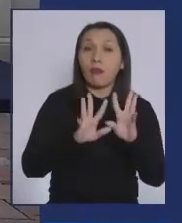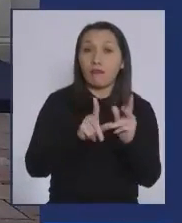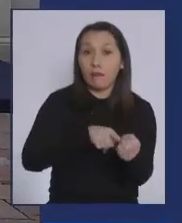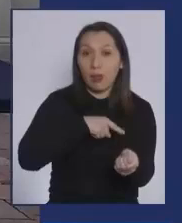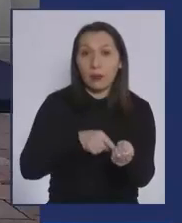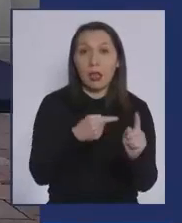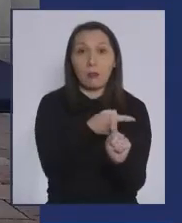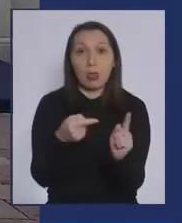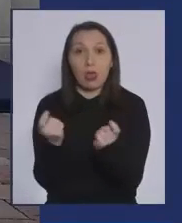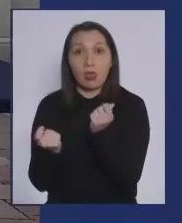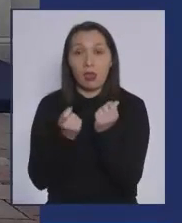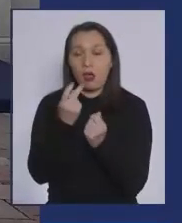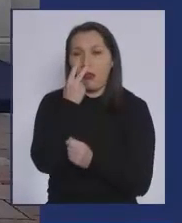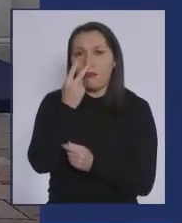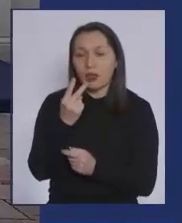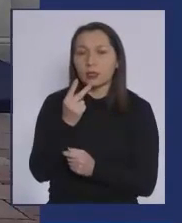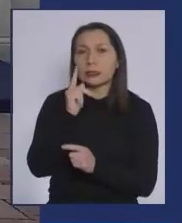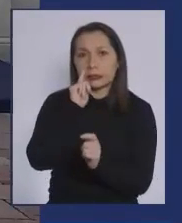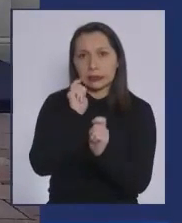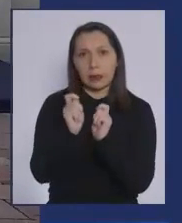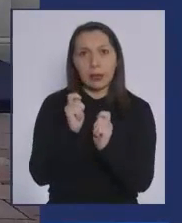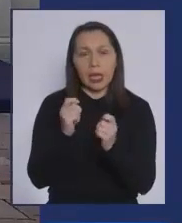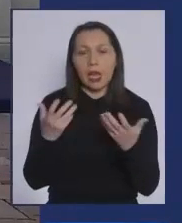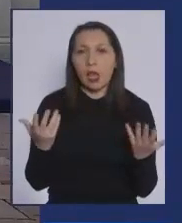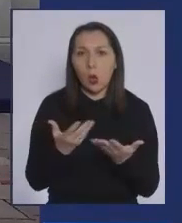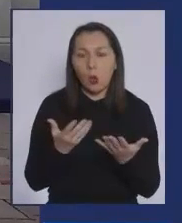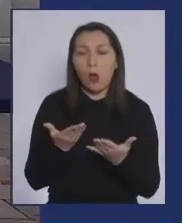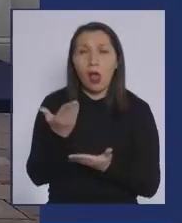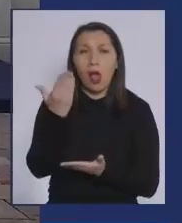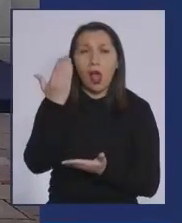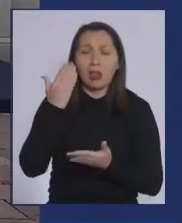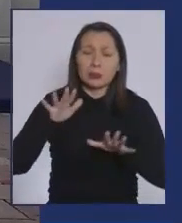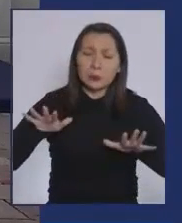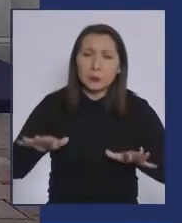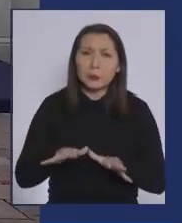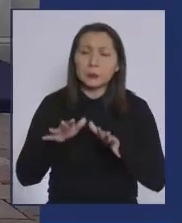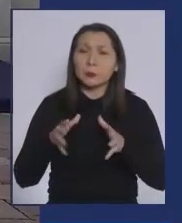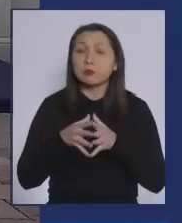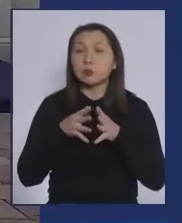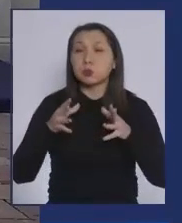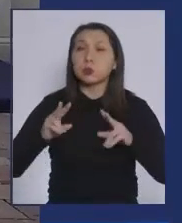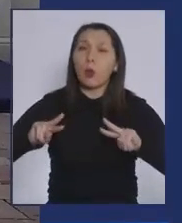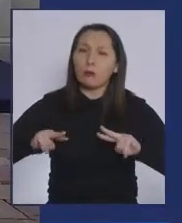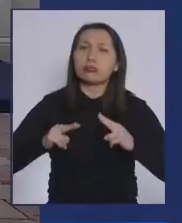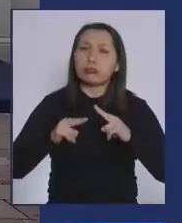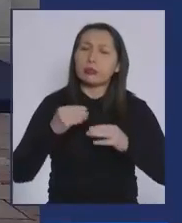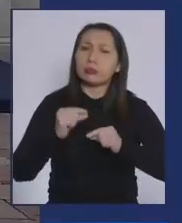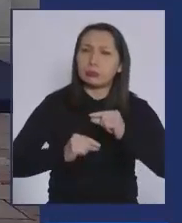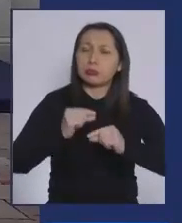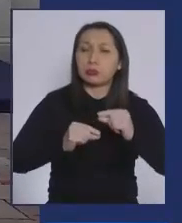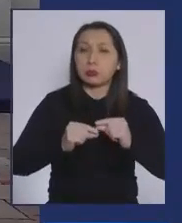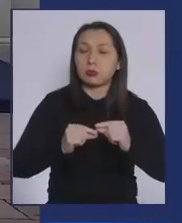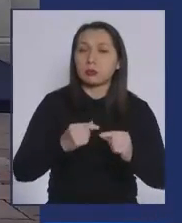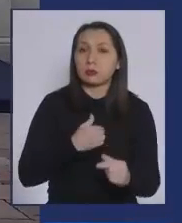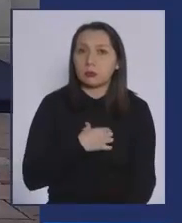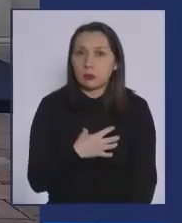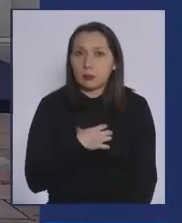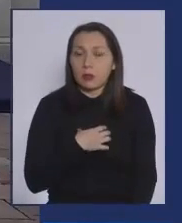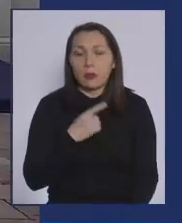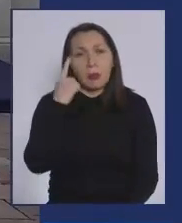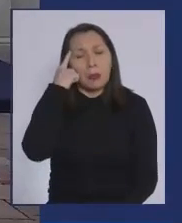clase media ven hoy día en peligro lo que con tanto esfuerzo han construido y teme